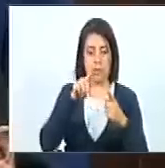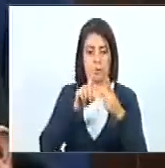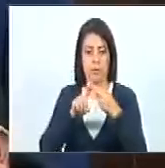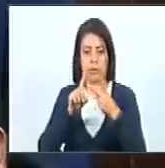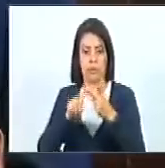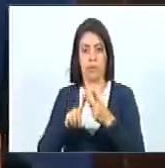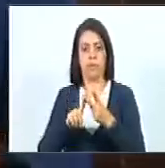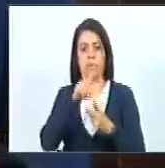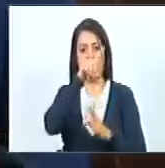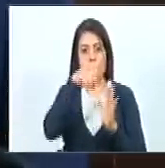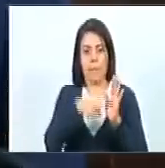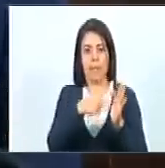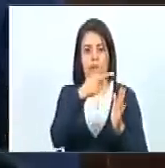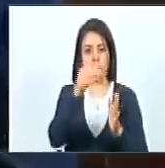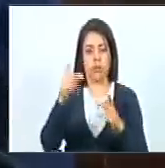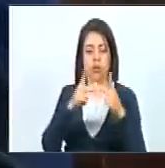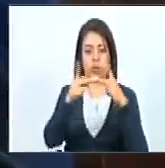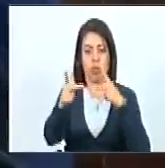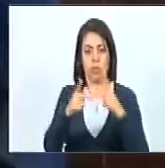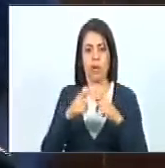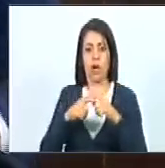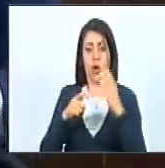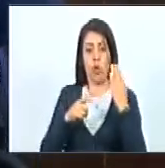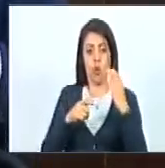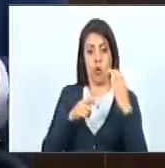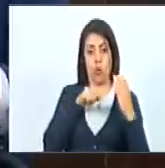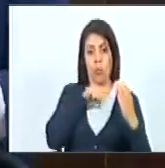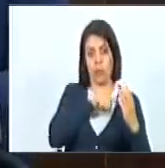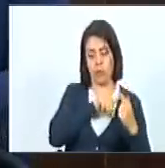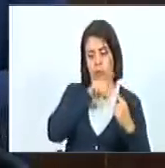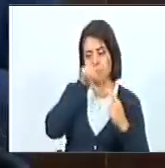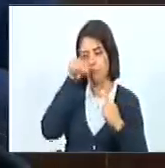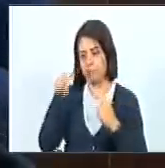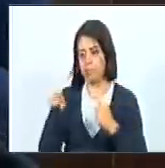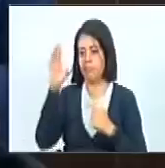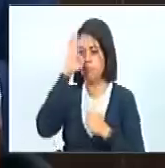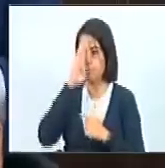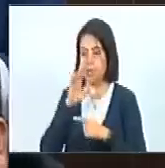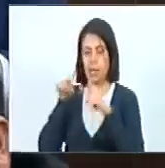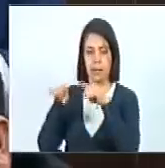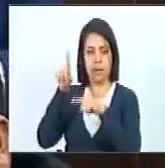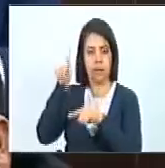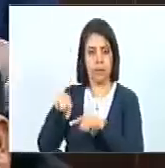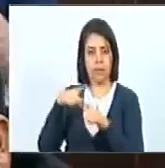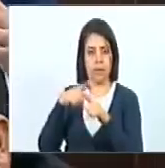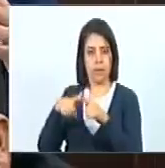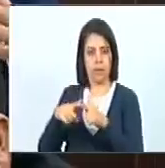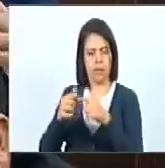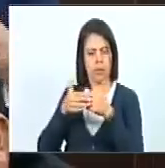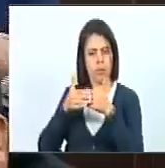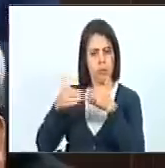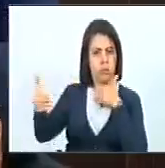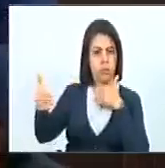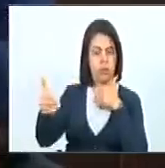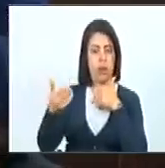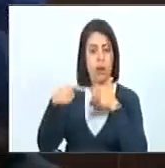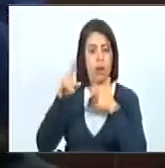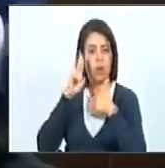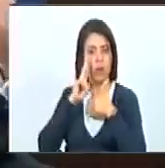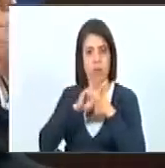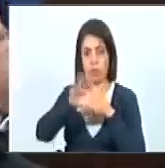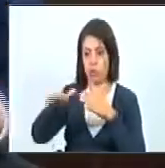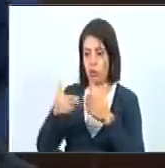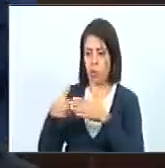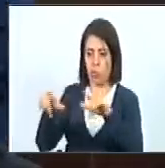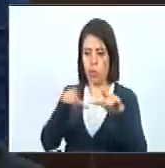frontera de 2.200 kilómetros con Colombia, y como lo es con Brasil, que es tan extensa, aunque no sea en todos